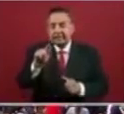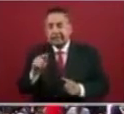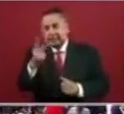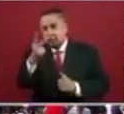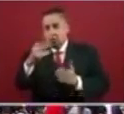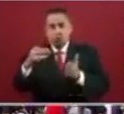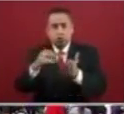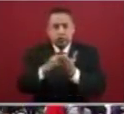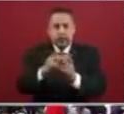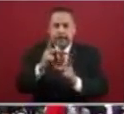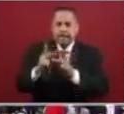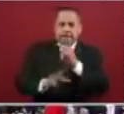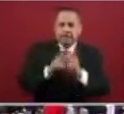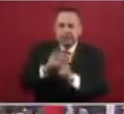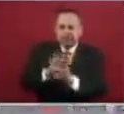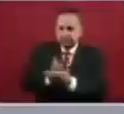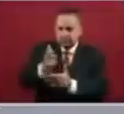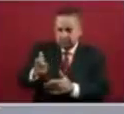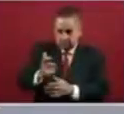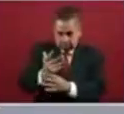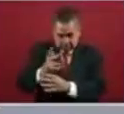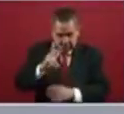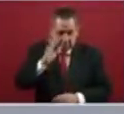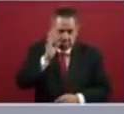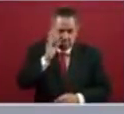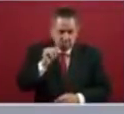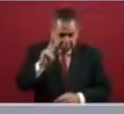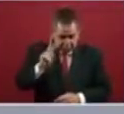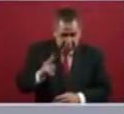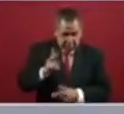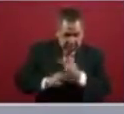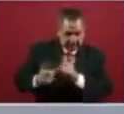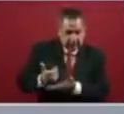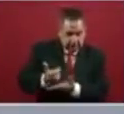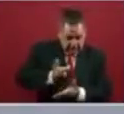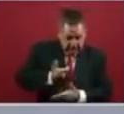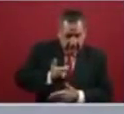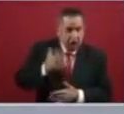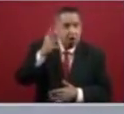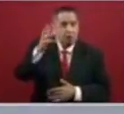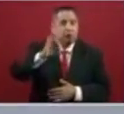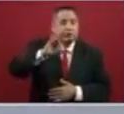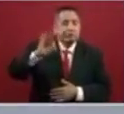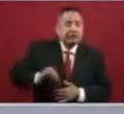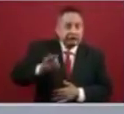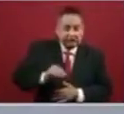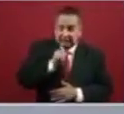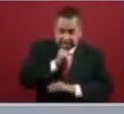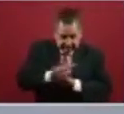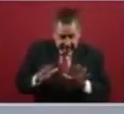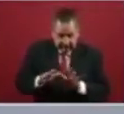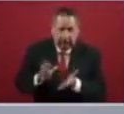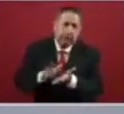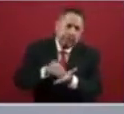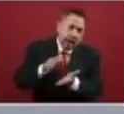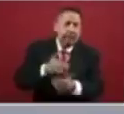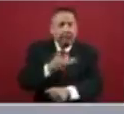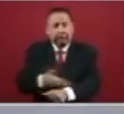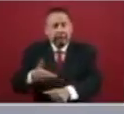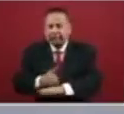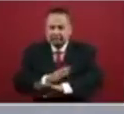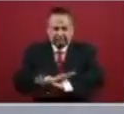72,000 créditos a la palabra sin intereses ni papeleos a